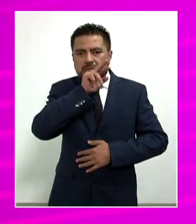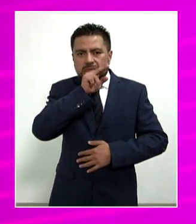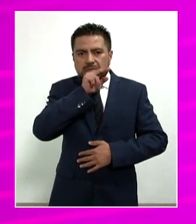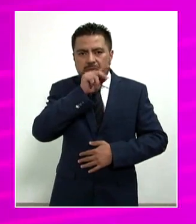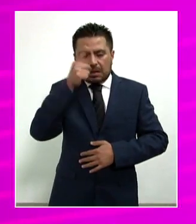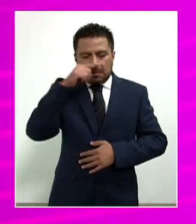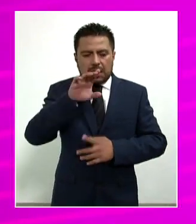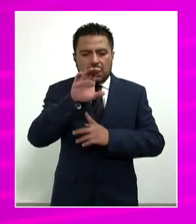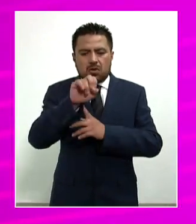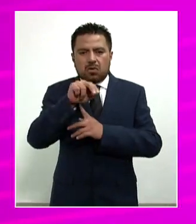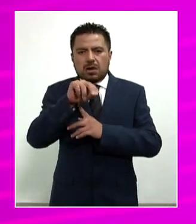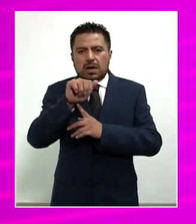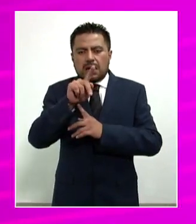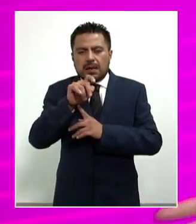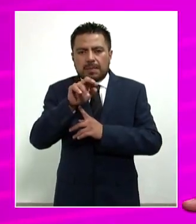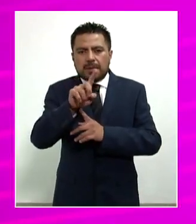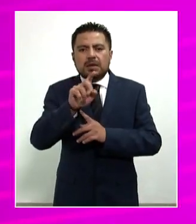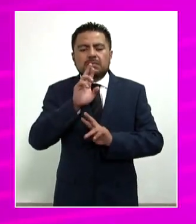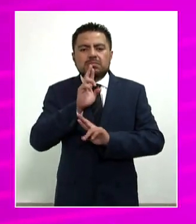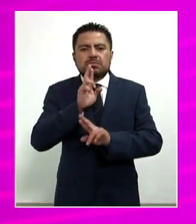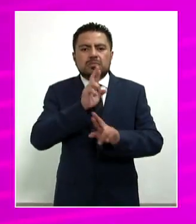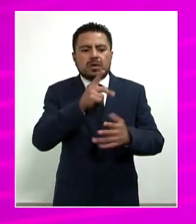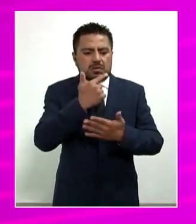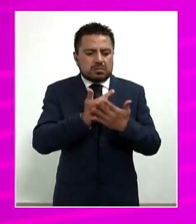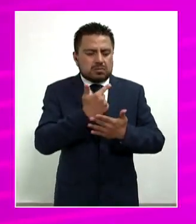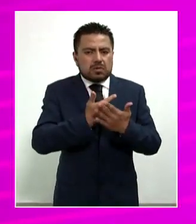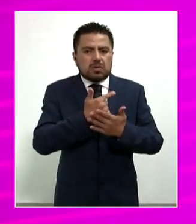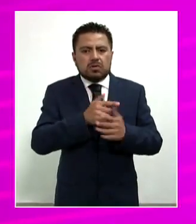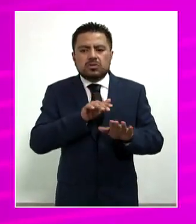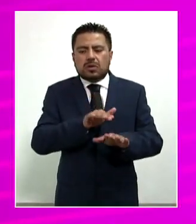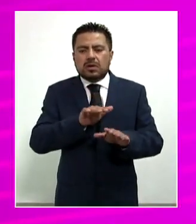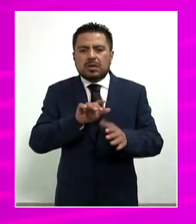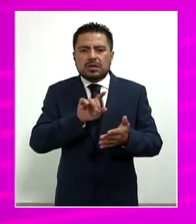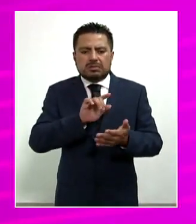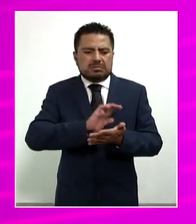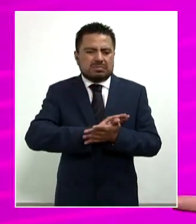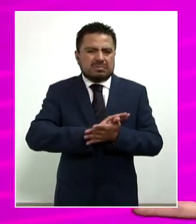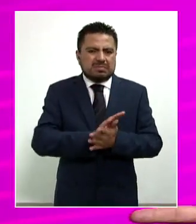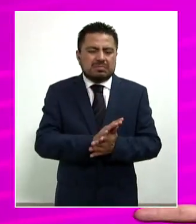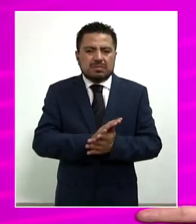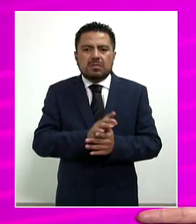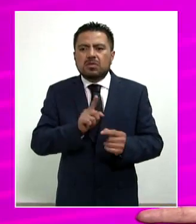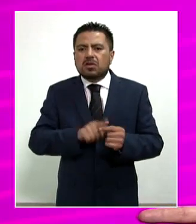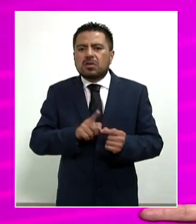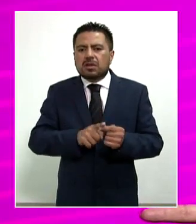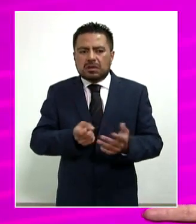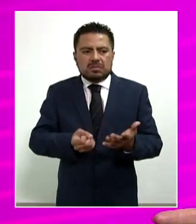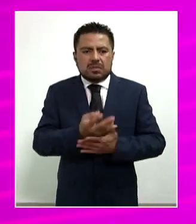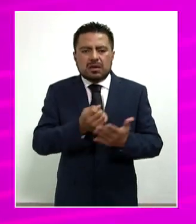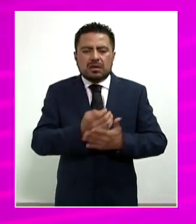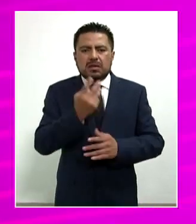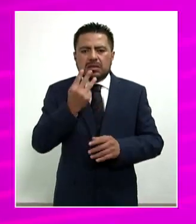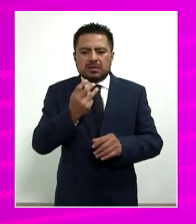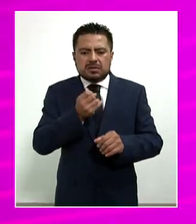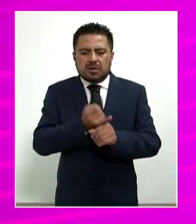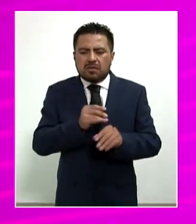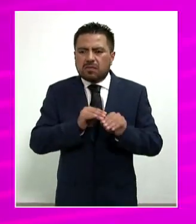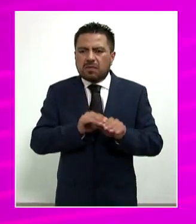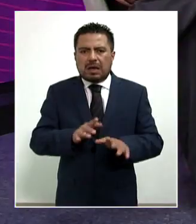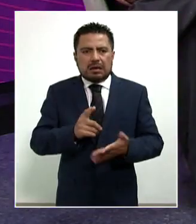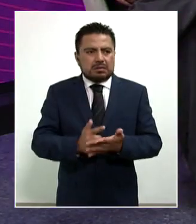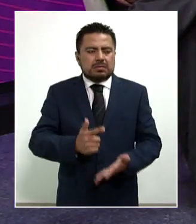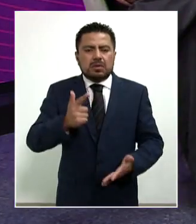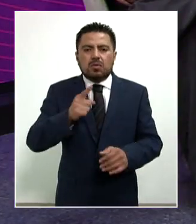para CONAPRED es los resultados de la encuesta sobre discriminación, en donde salieron 2 o 3 datos que son realmente